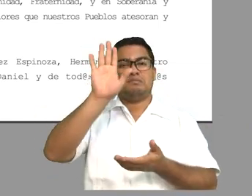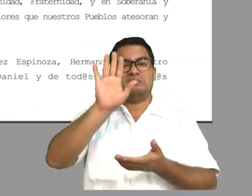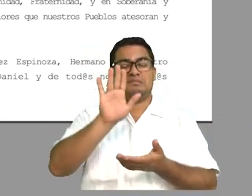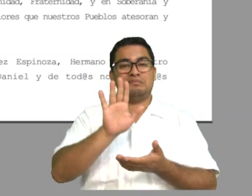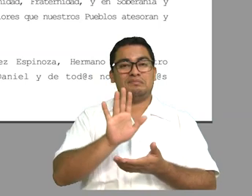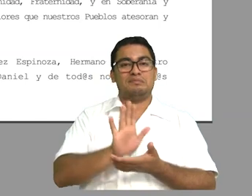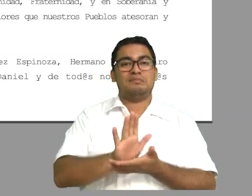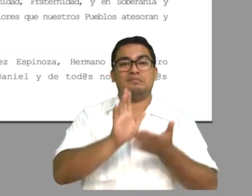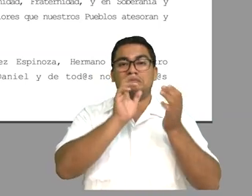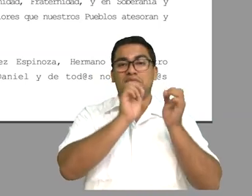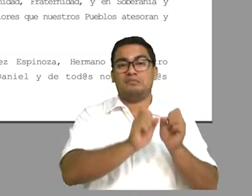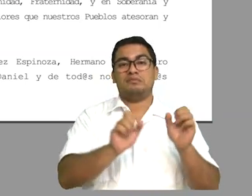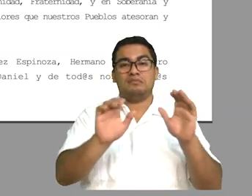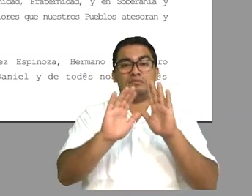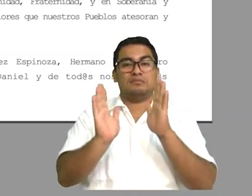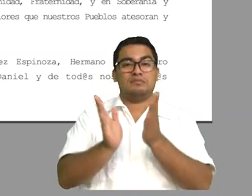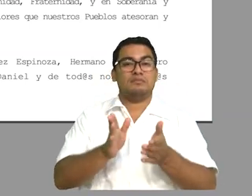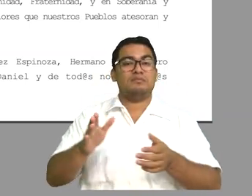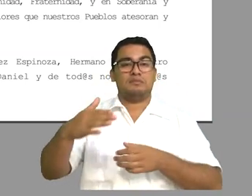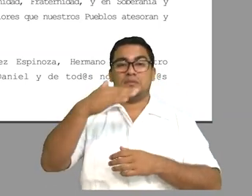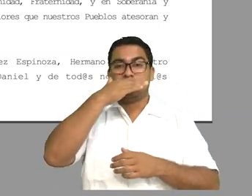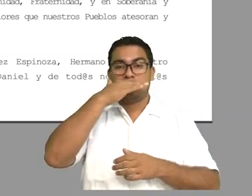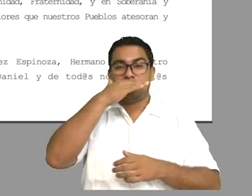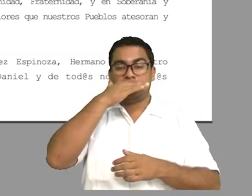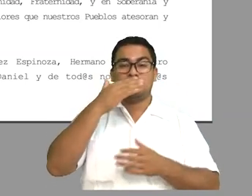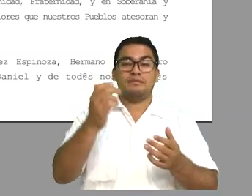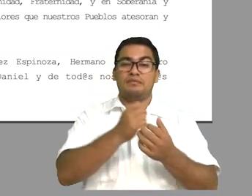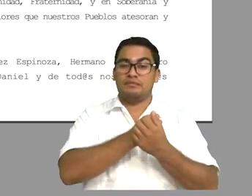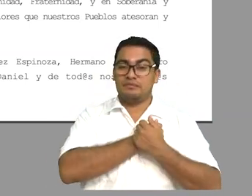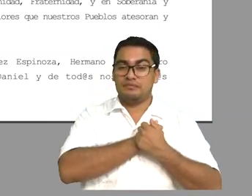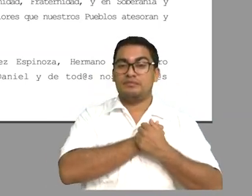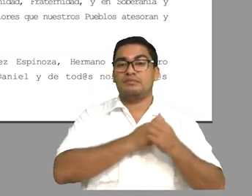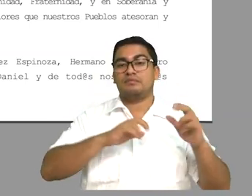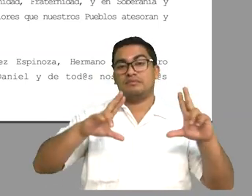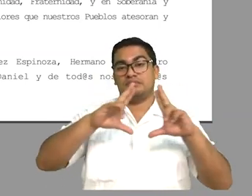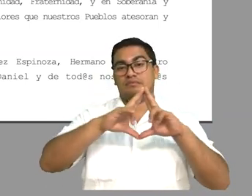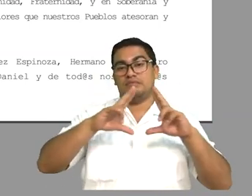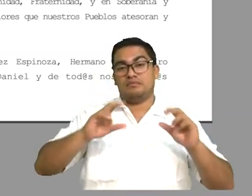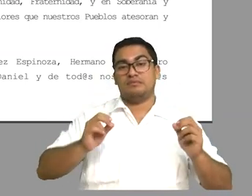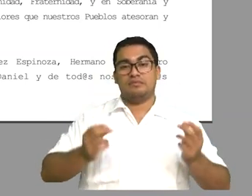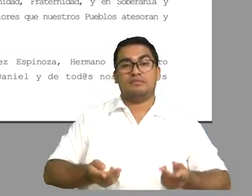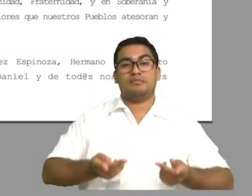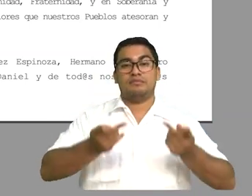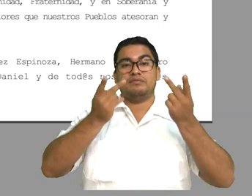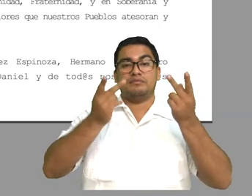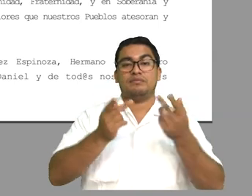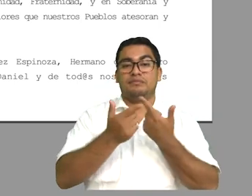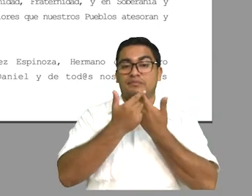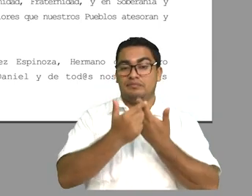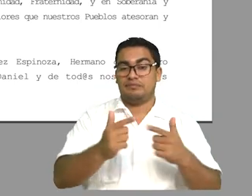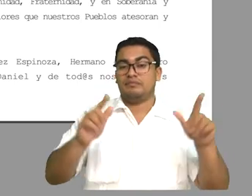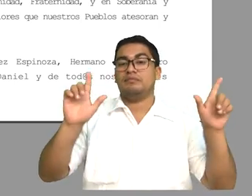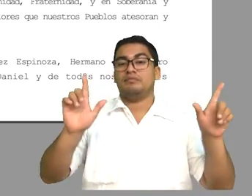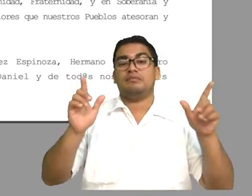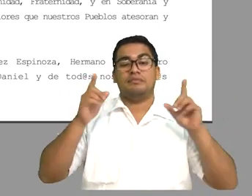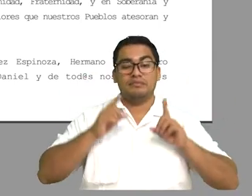de las y los revolucionarios que amamos la vida en libertad,